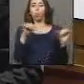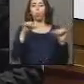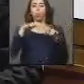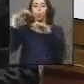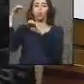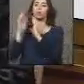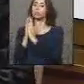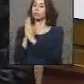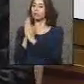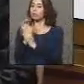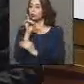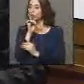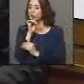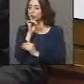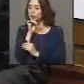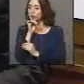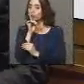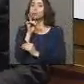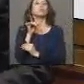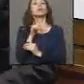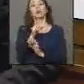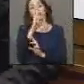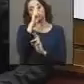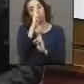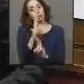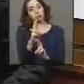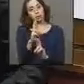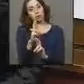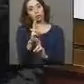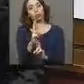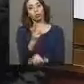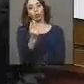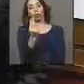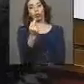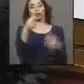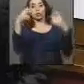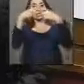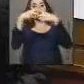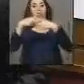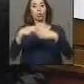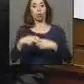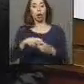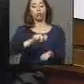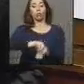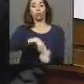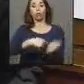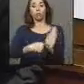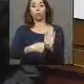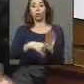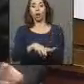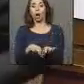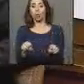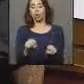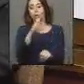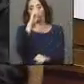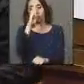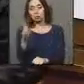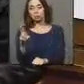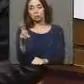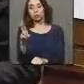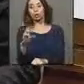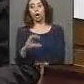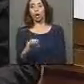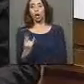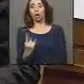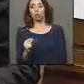Silencio, silencio, por favor. El respeto que le tengo a 12 gremios que suscribieron este acuerdo. El respeto que le tengo a